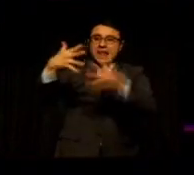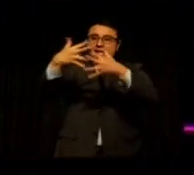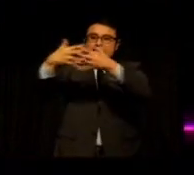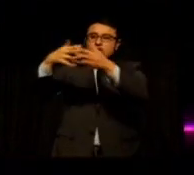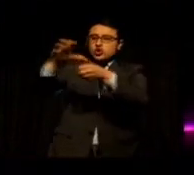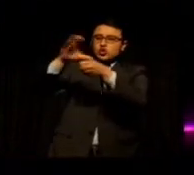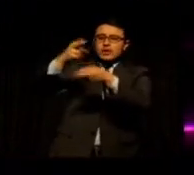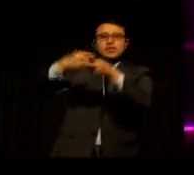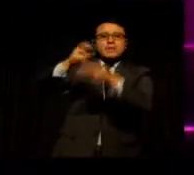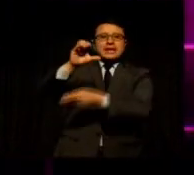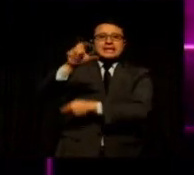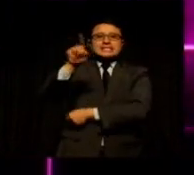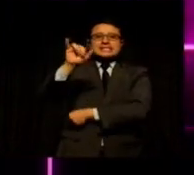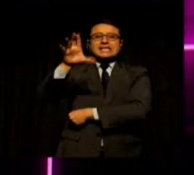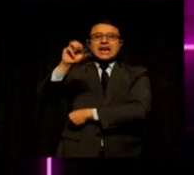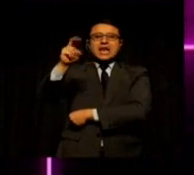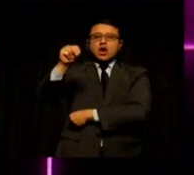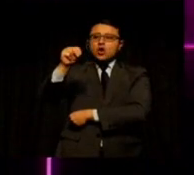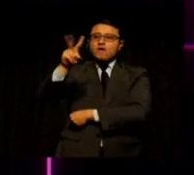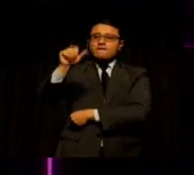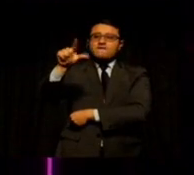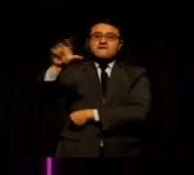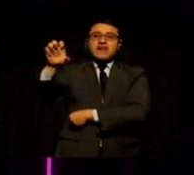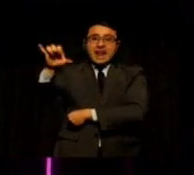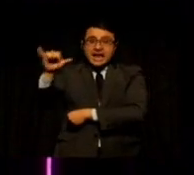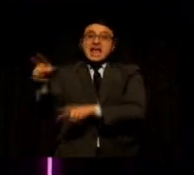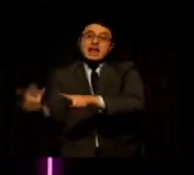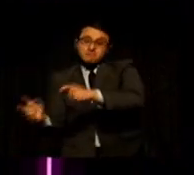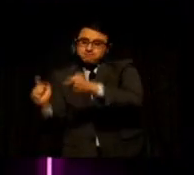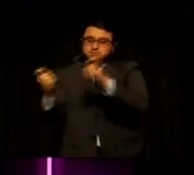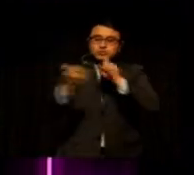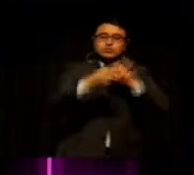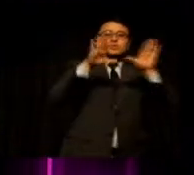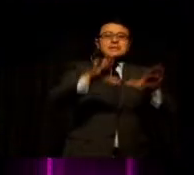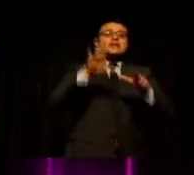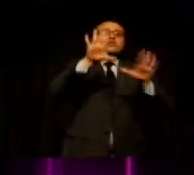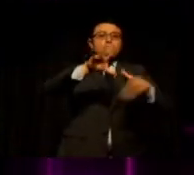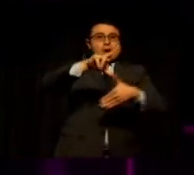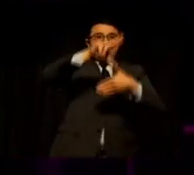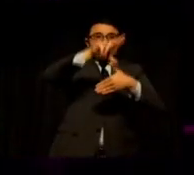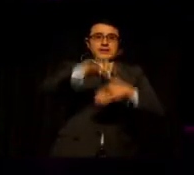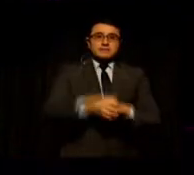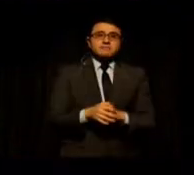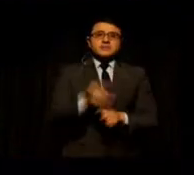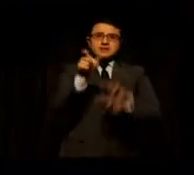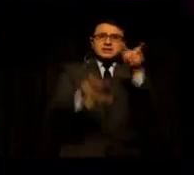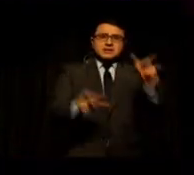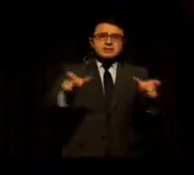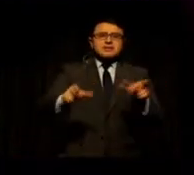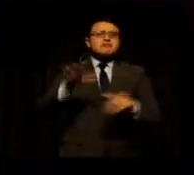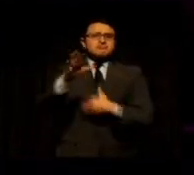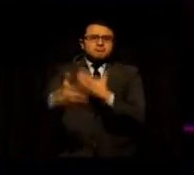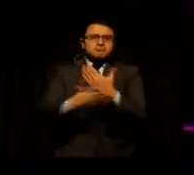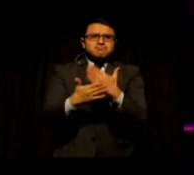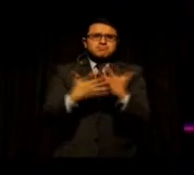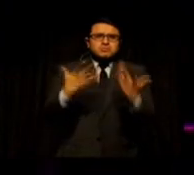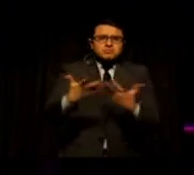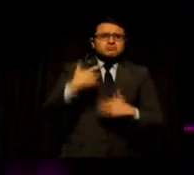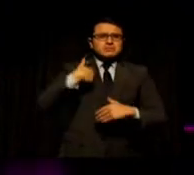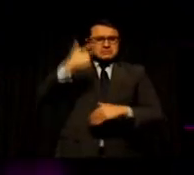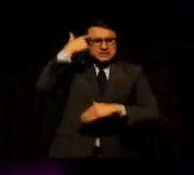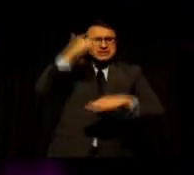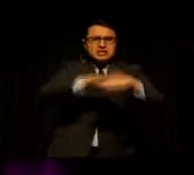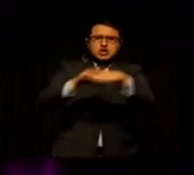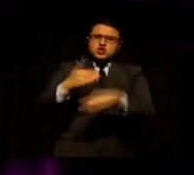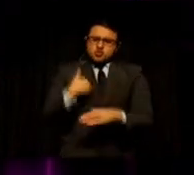muchas personas cuando yo he hecho eso lo cuestionan o tratan de desbaratar el argumento y no yo me reafirmo